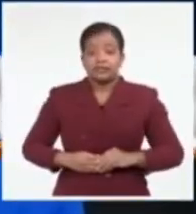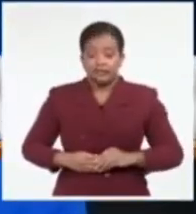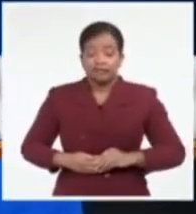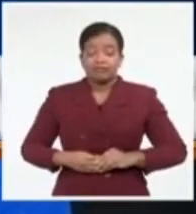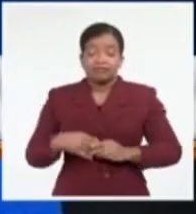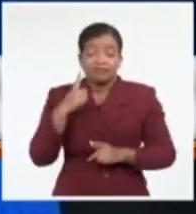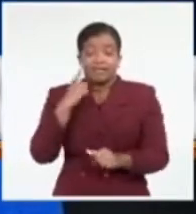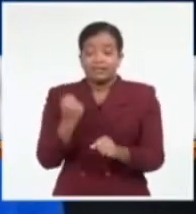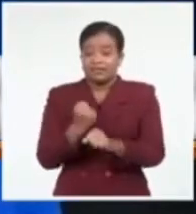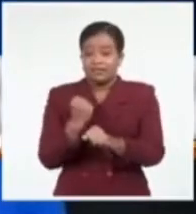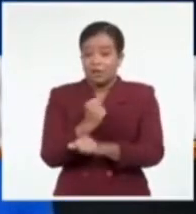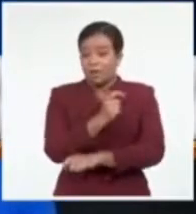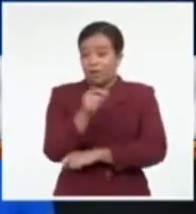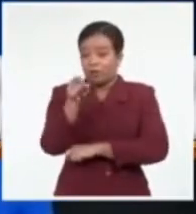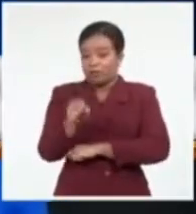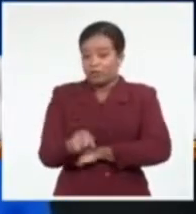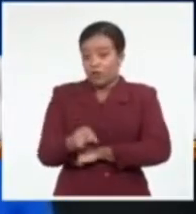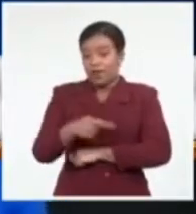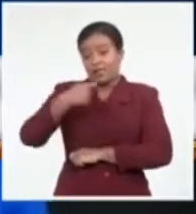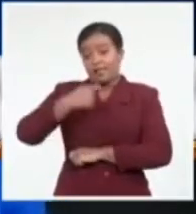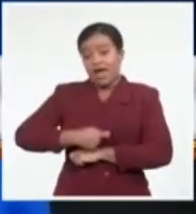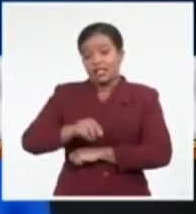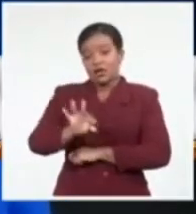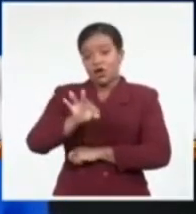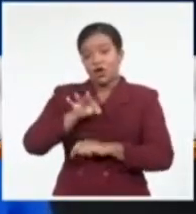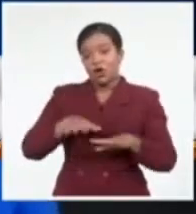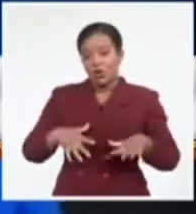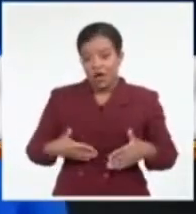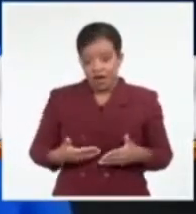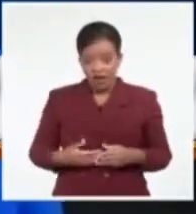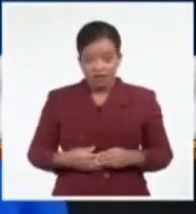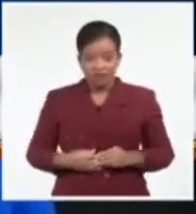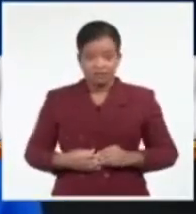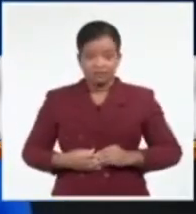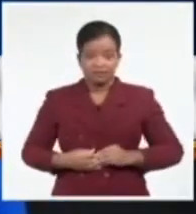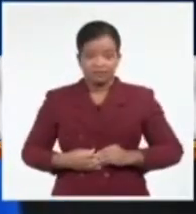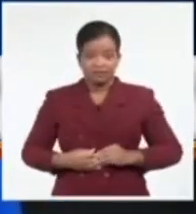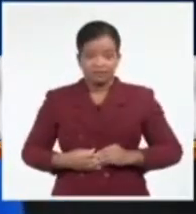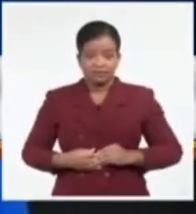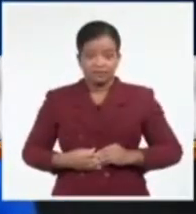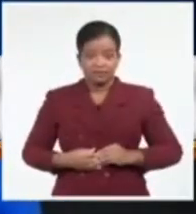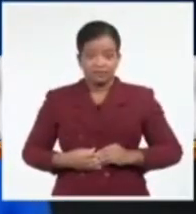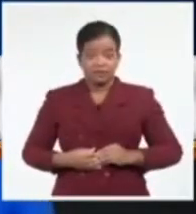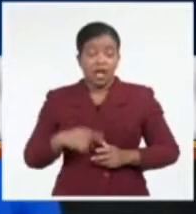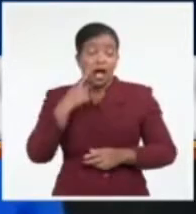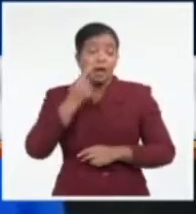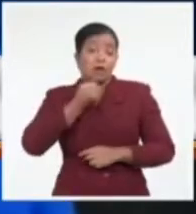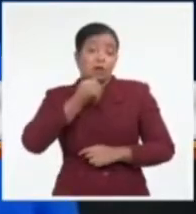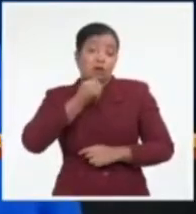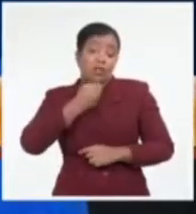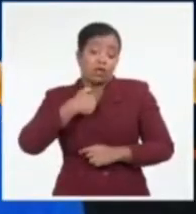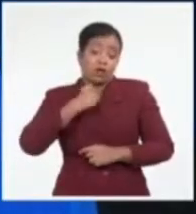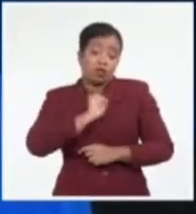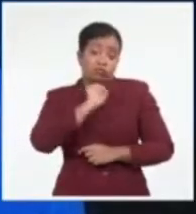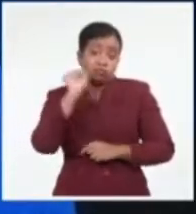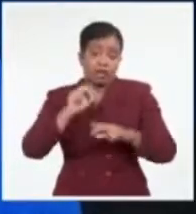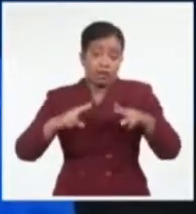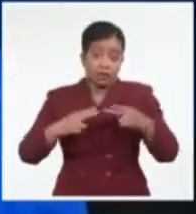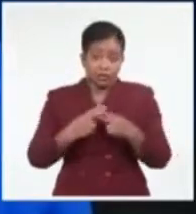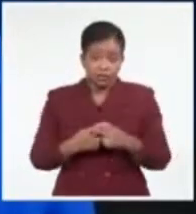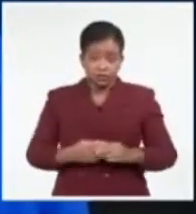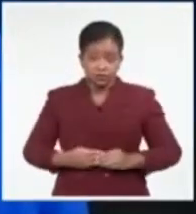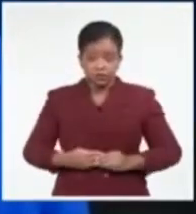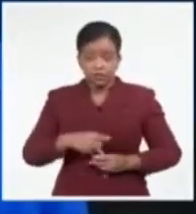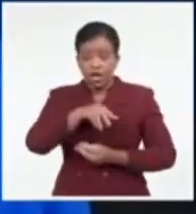que los profesores decían los que mejor estén, y si me dan la oportunidad de hacer lo mejor que puedan en el campeonato. Tienes un